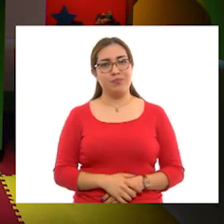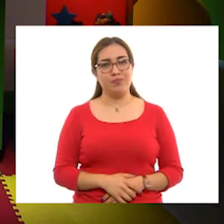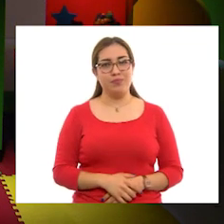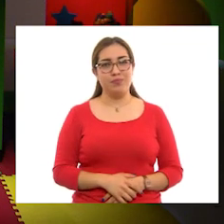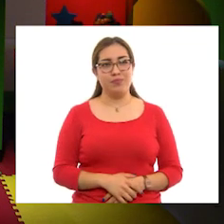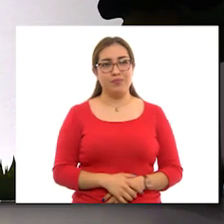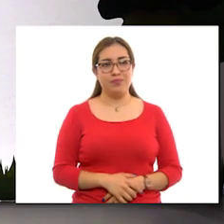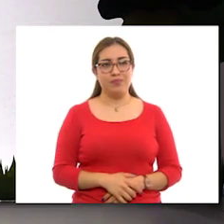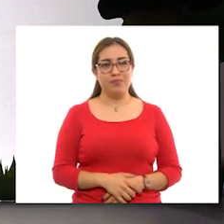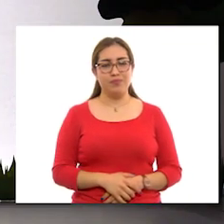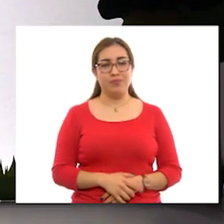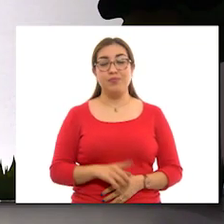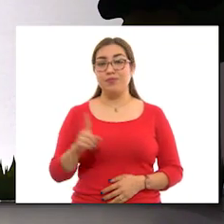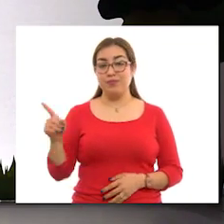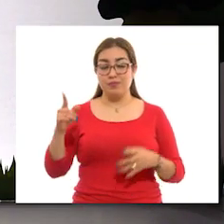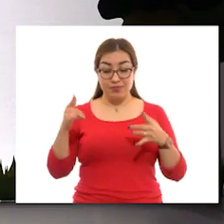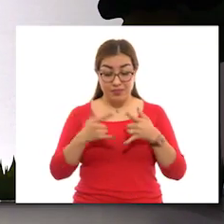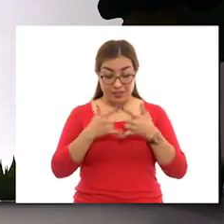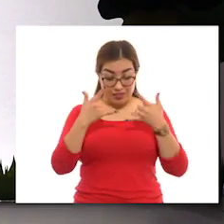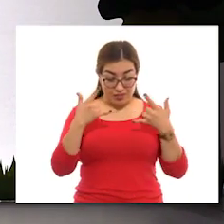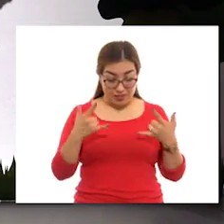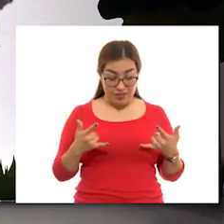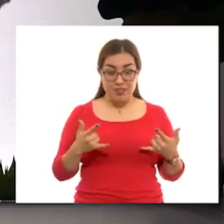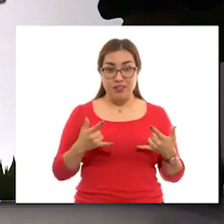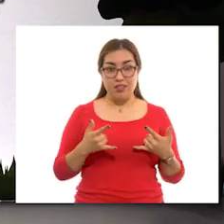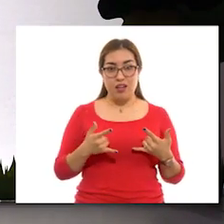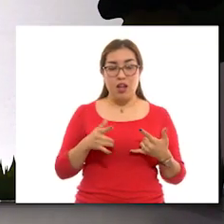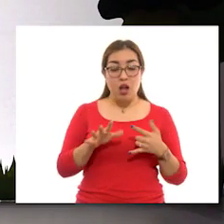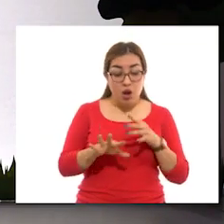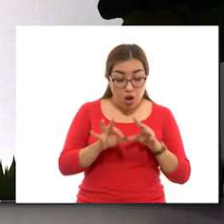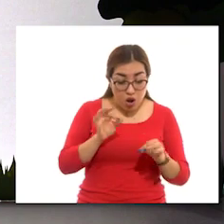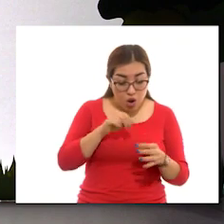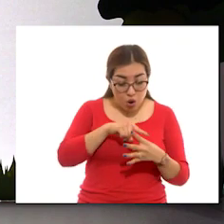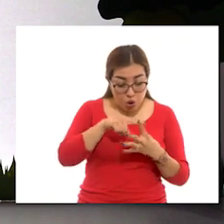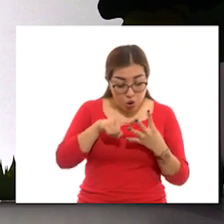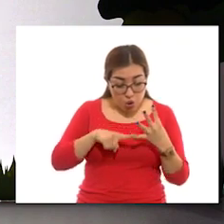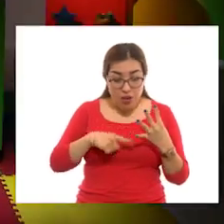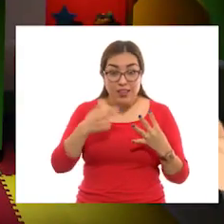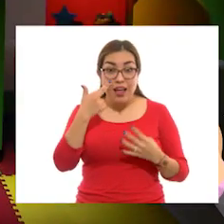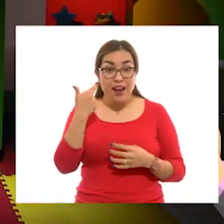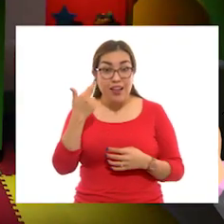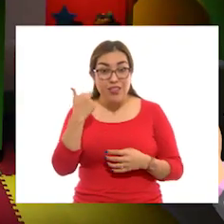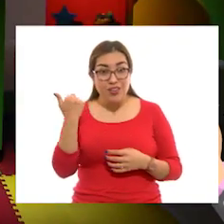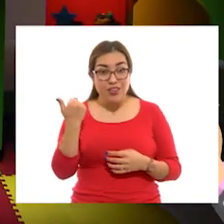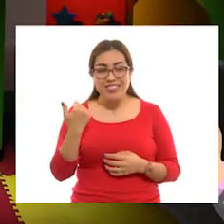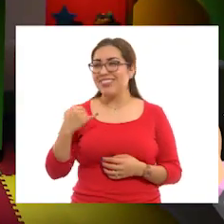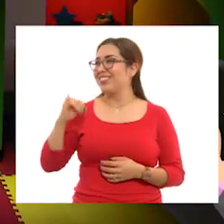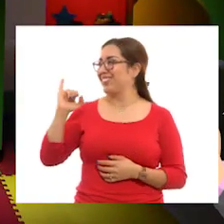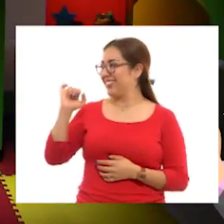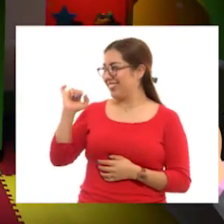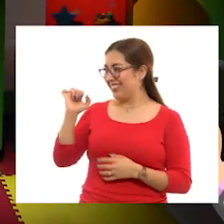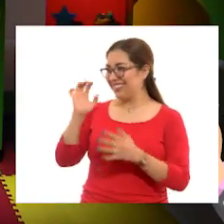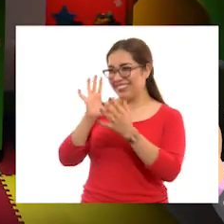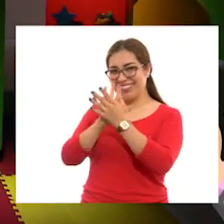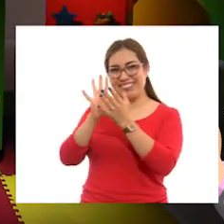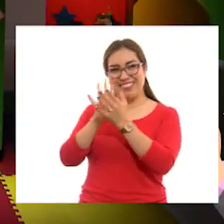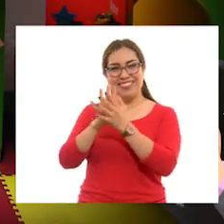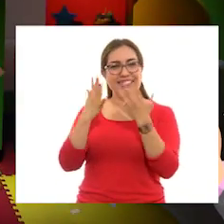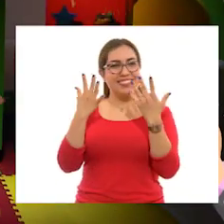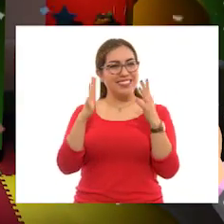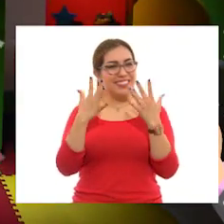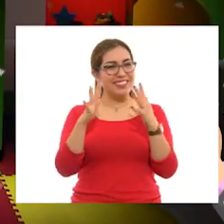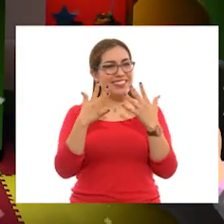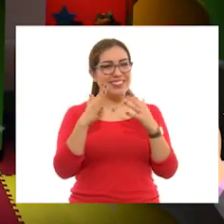Es el cuento de cuentas ratones. ¡Sí! ¡Tienen